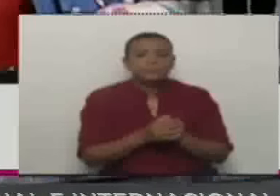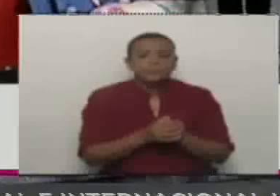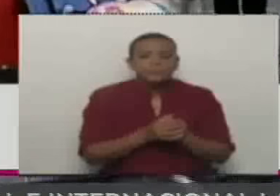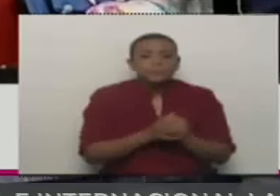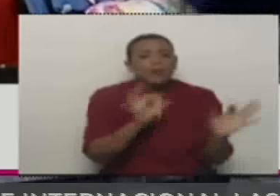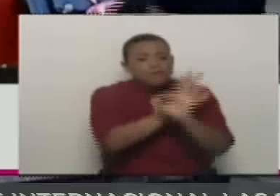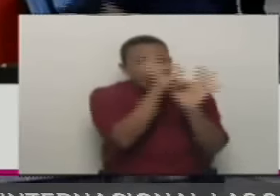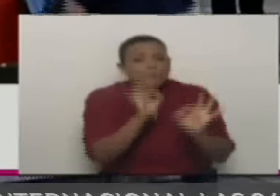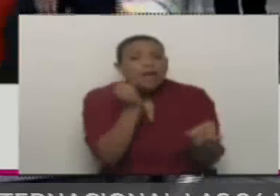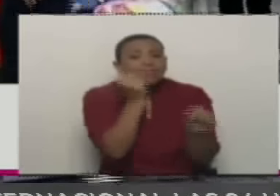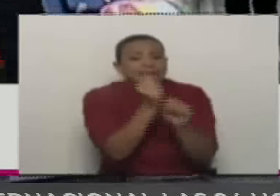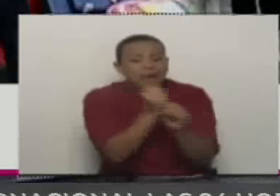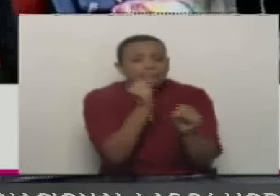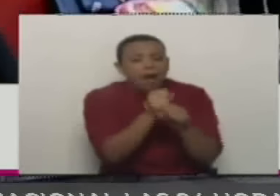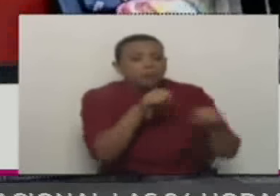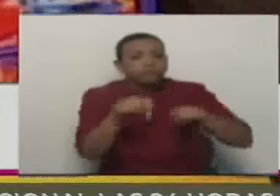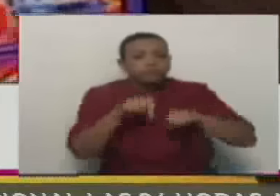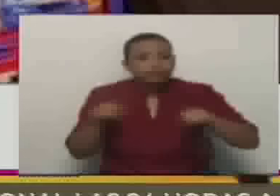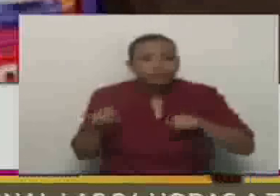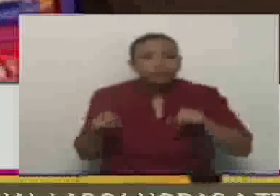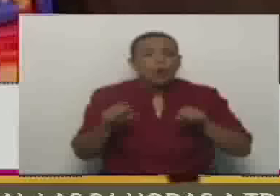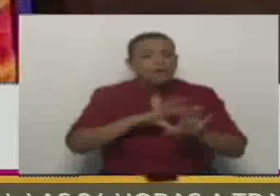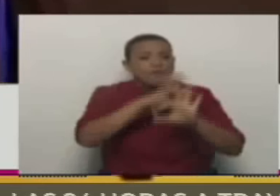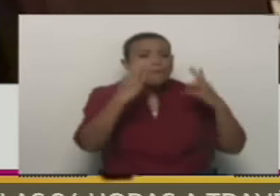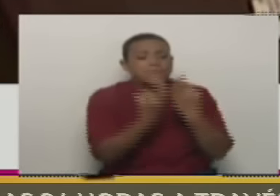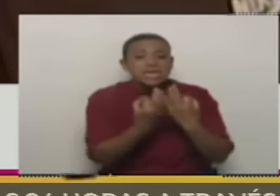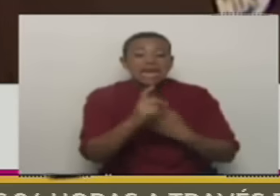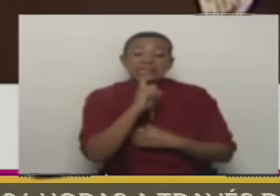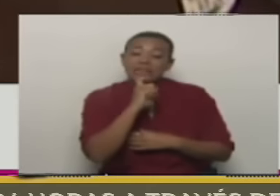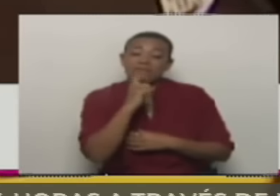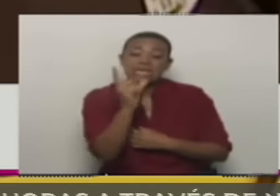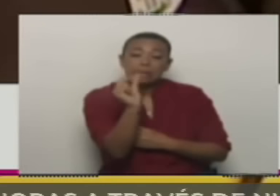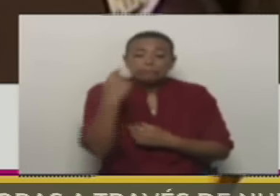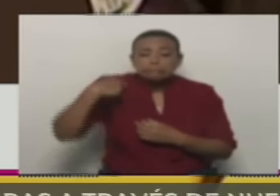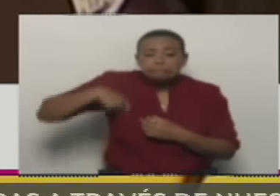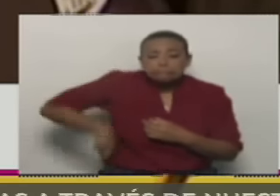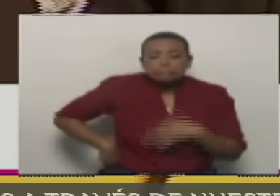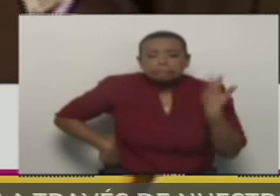Como parte de esa protección a las familias venezolanas que han sido víctimas de la guerra económica,